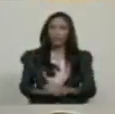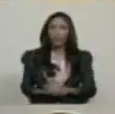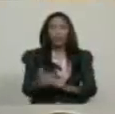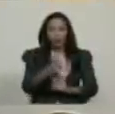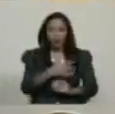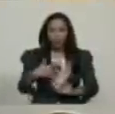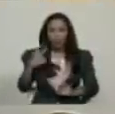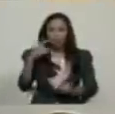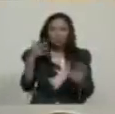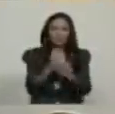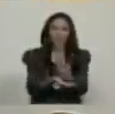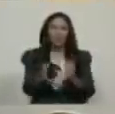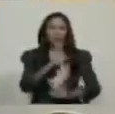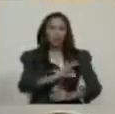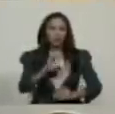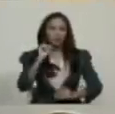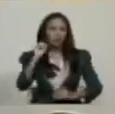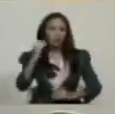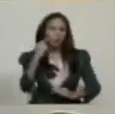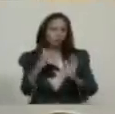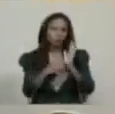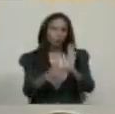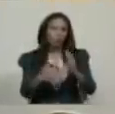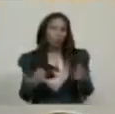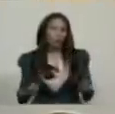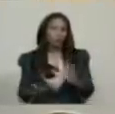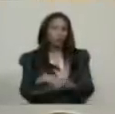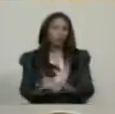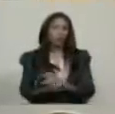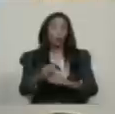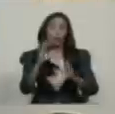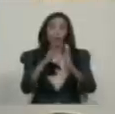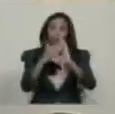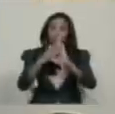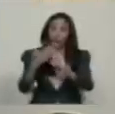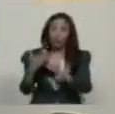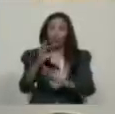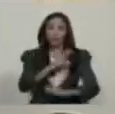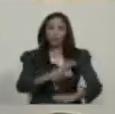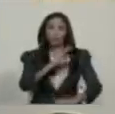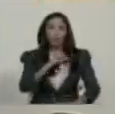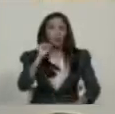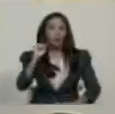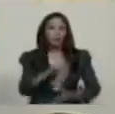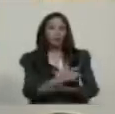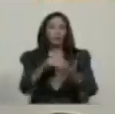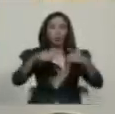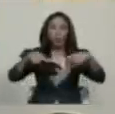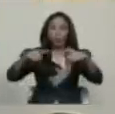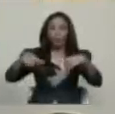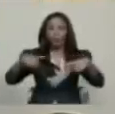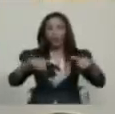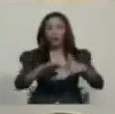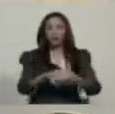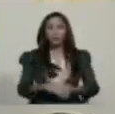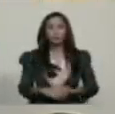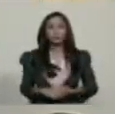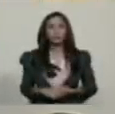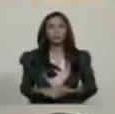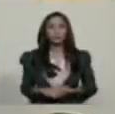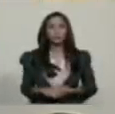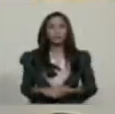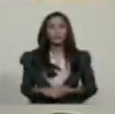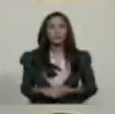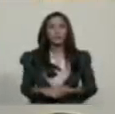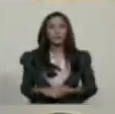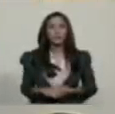socialismo? Hay que hablar de socialismo comunal, de socialismo en lo territorial. ¿Y